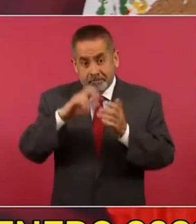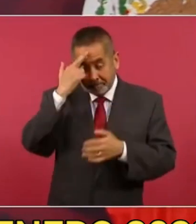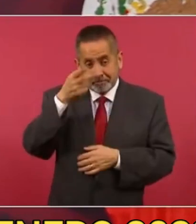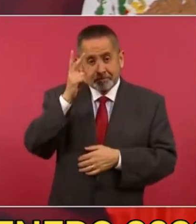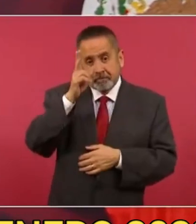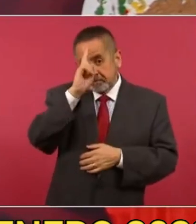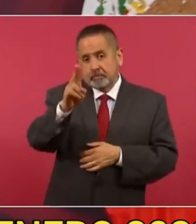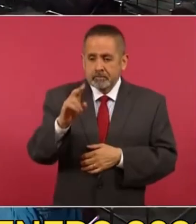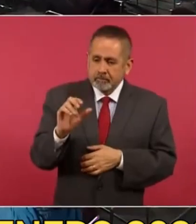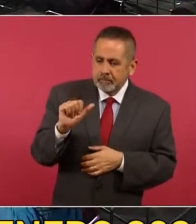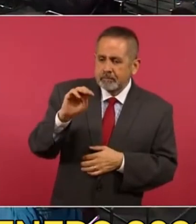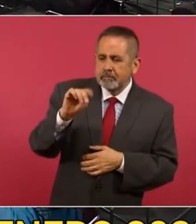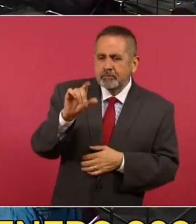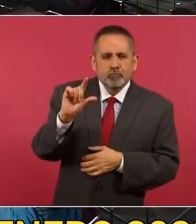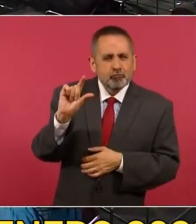el AMLito.